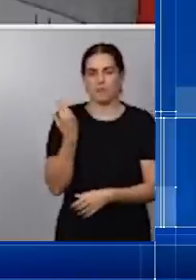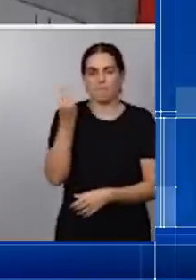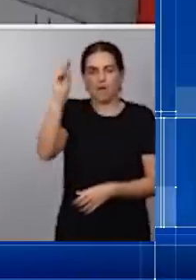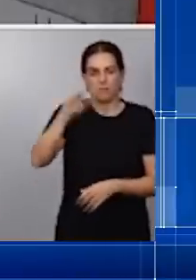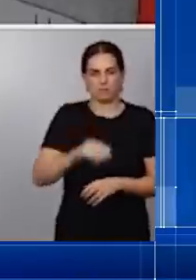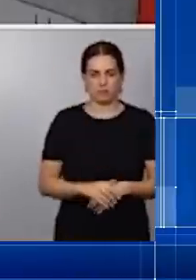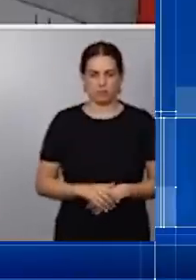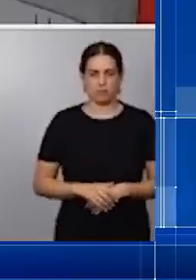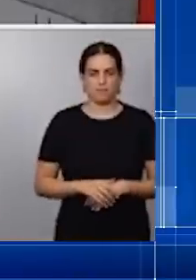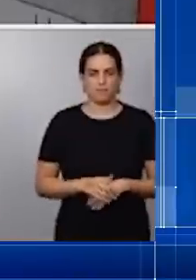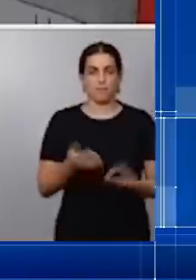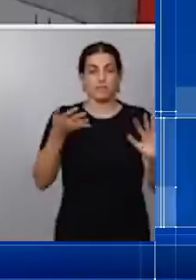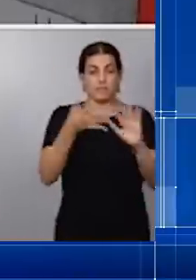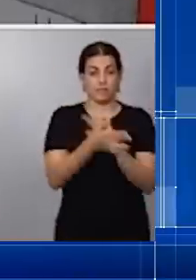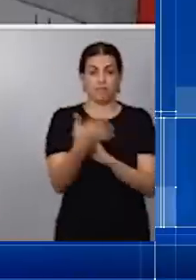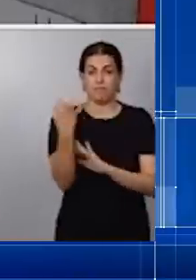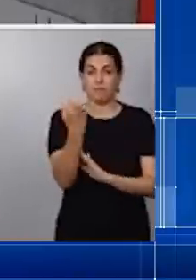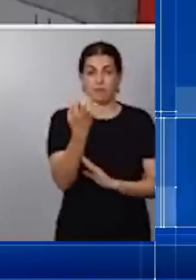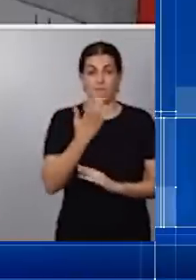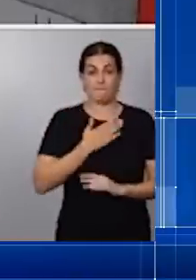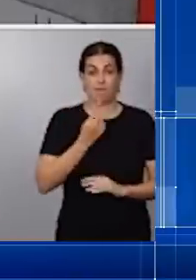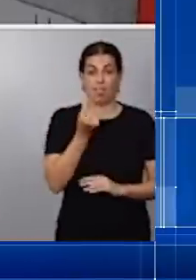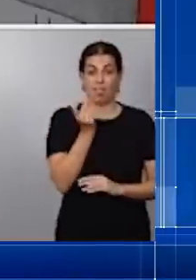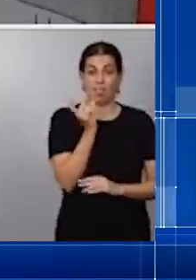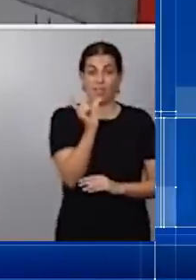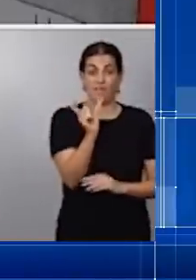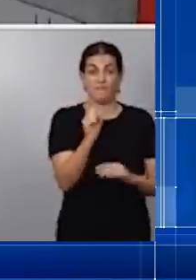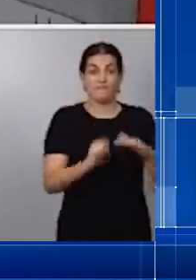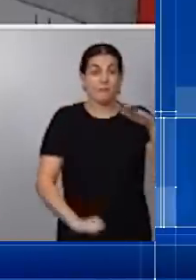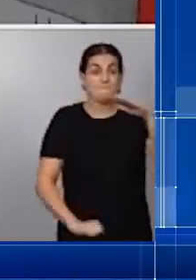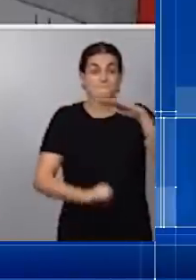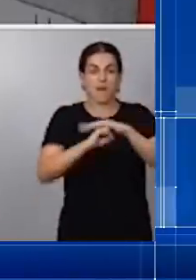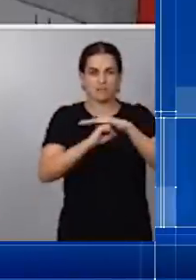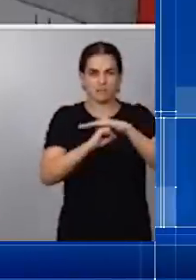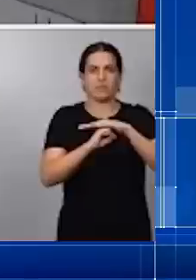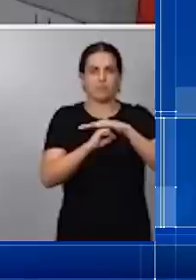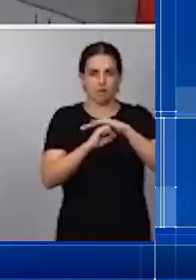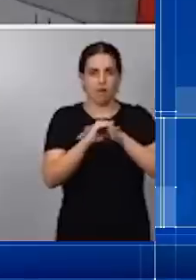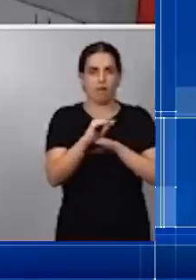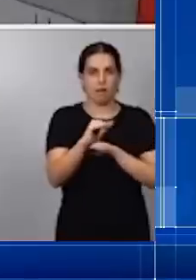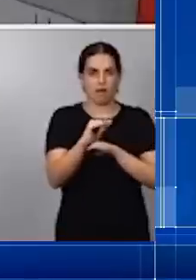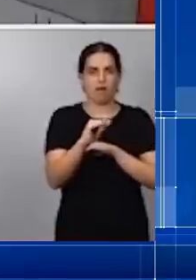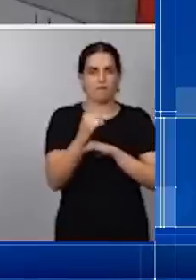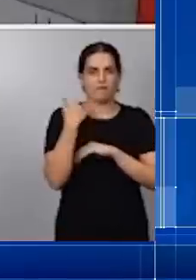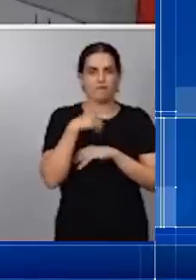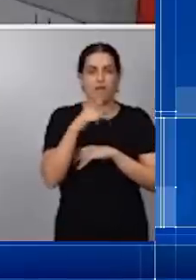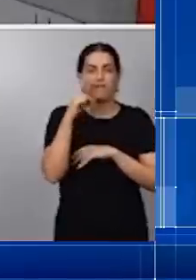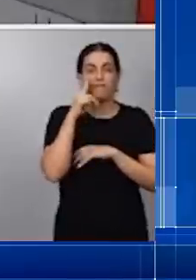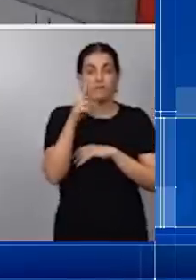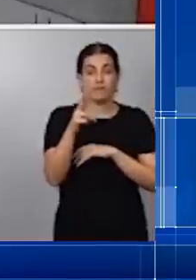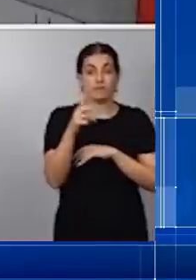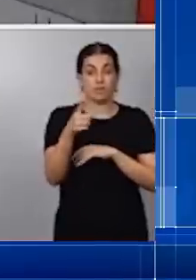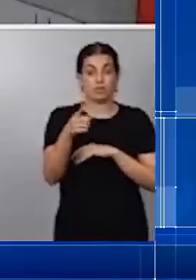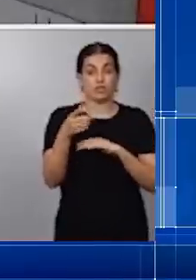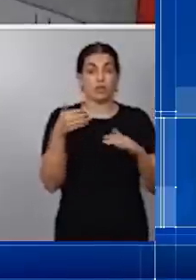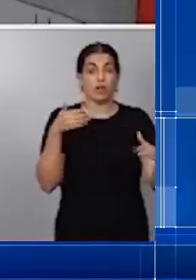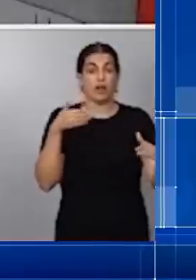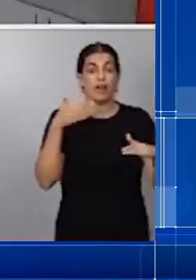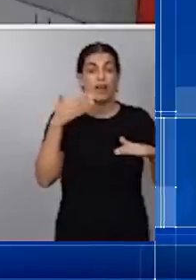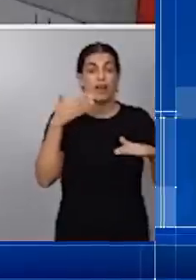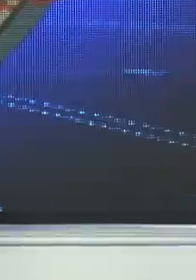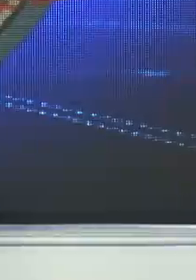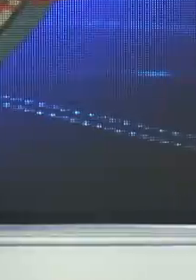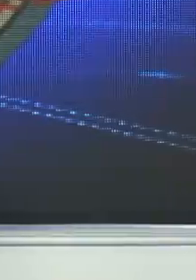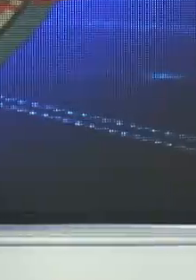alcanzar una cifra récord, aunque, como hemos visto, ello no impedirá que sigamos reduciendo nuestro